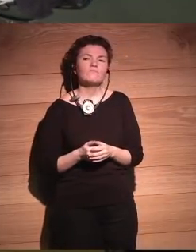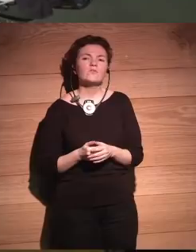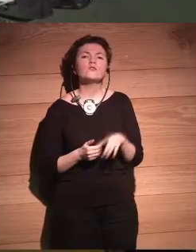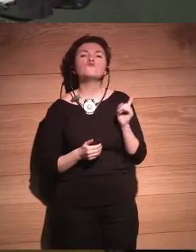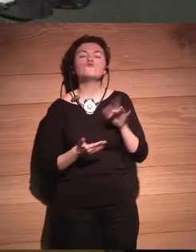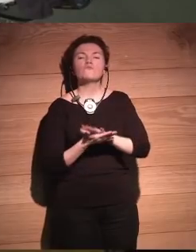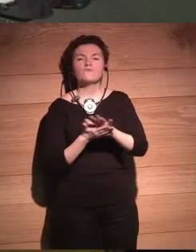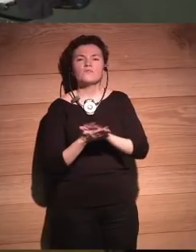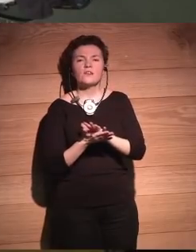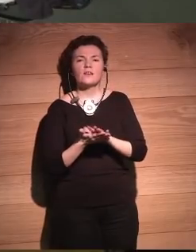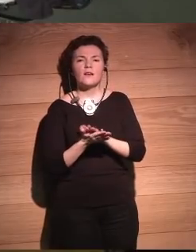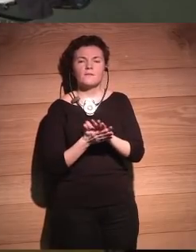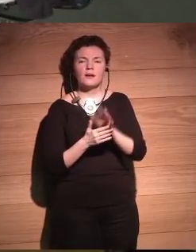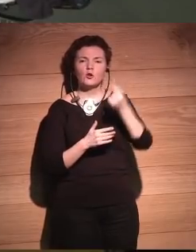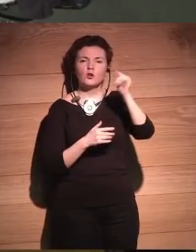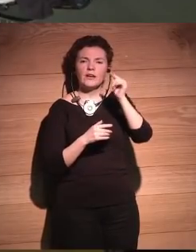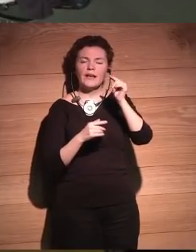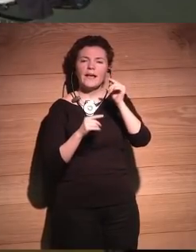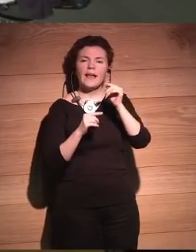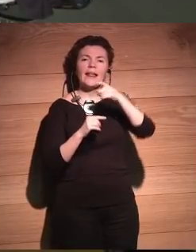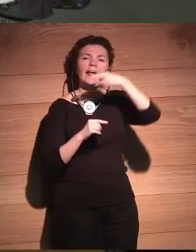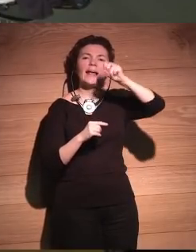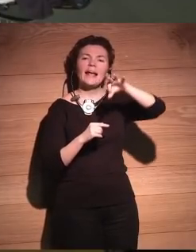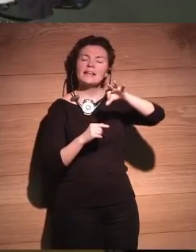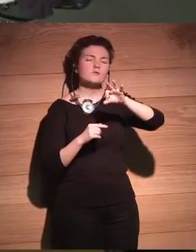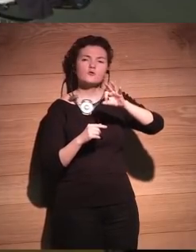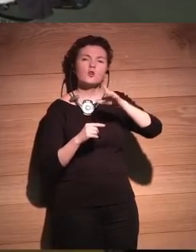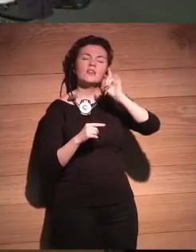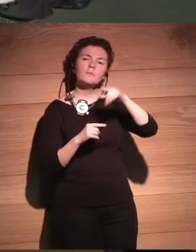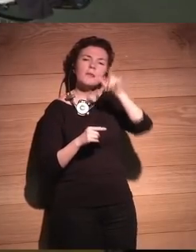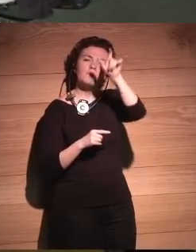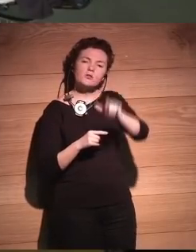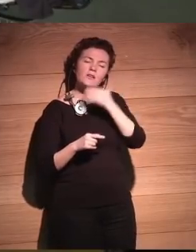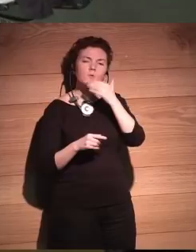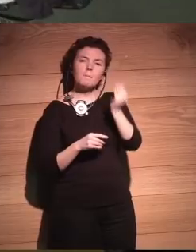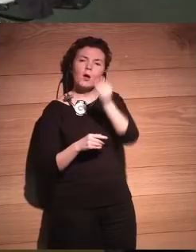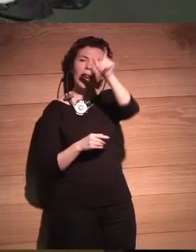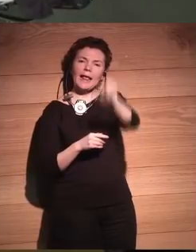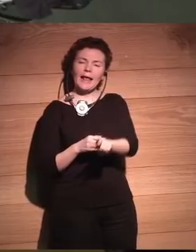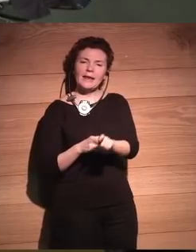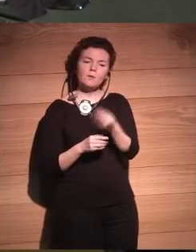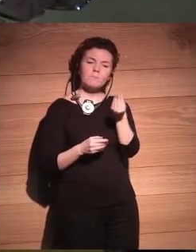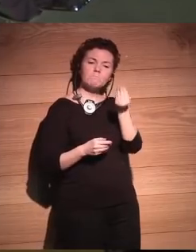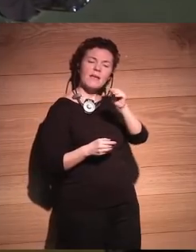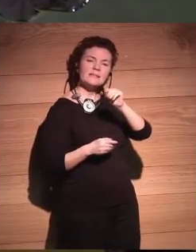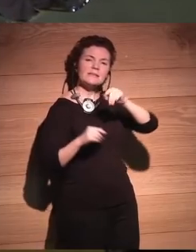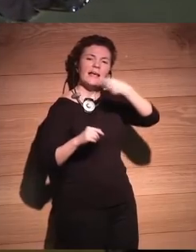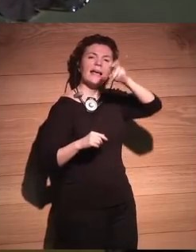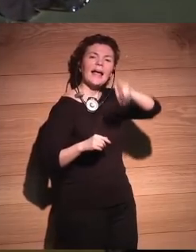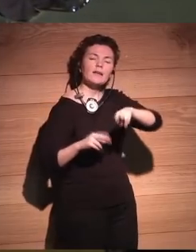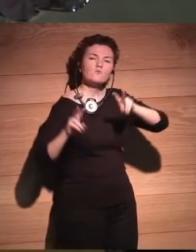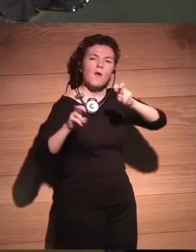No solamente se habla de corregir los genes, sino también de mejorar los seres humanos. Es decir, añadir un nuevo gen